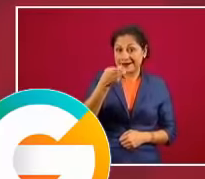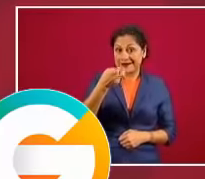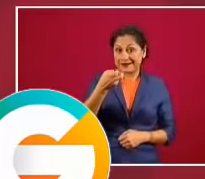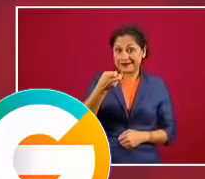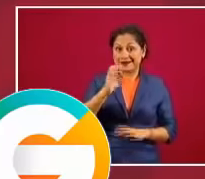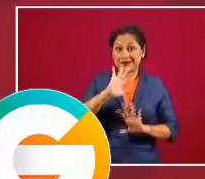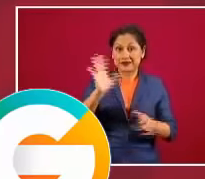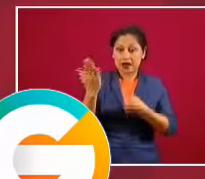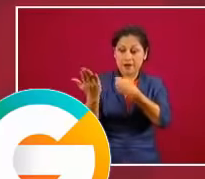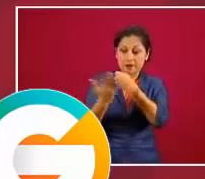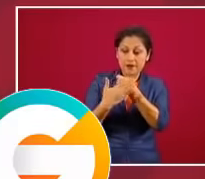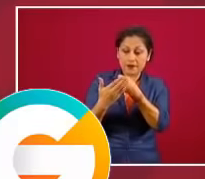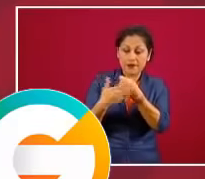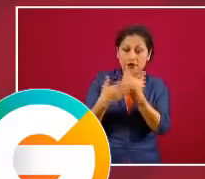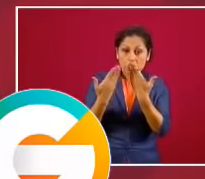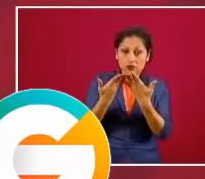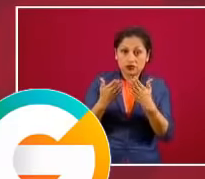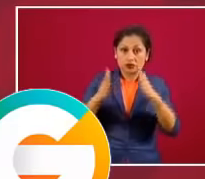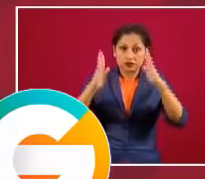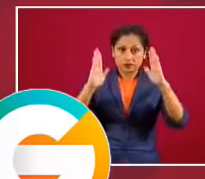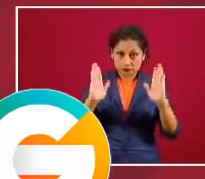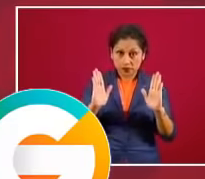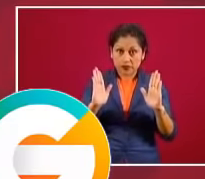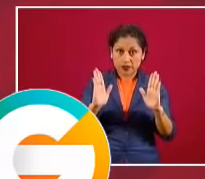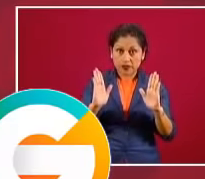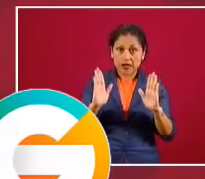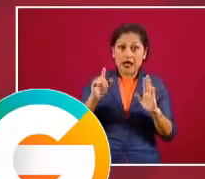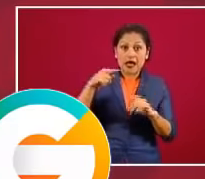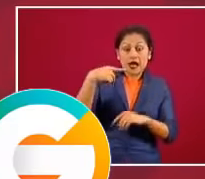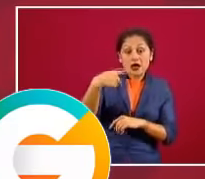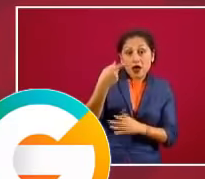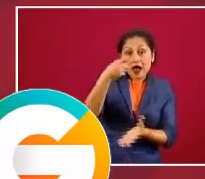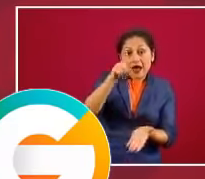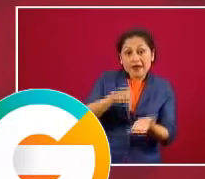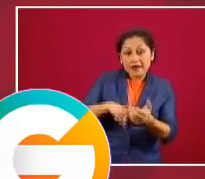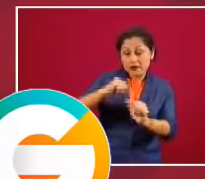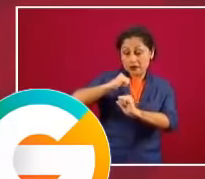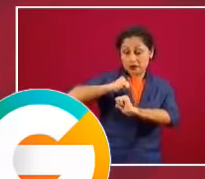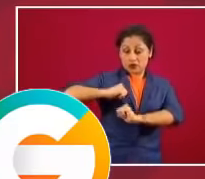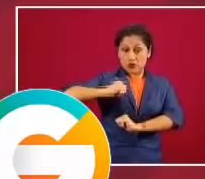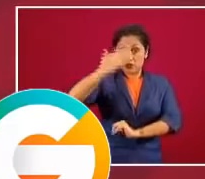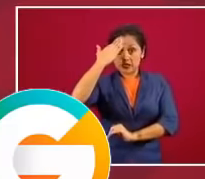desde luego se va a dar a conocer el día de hoy los nombres